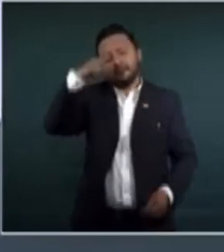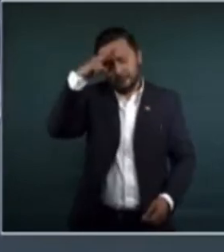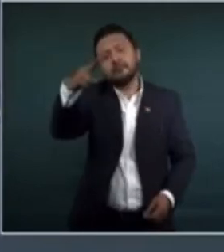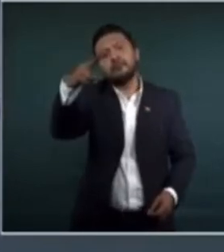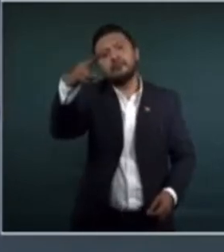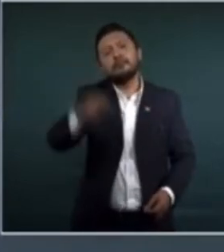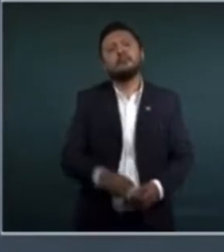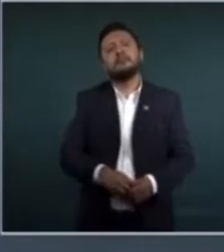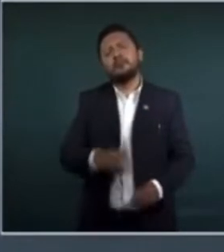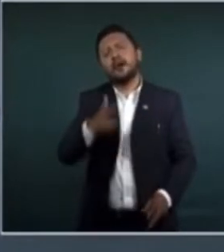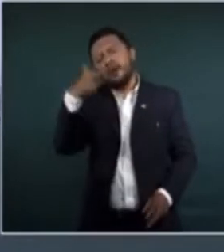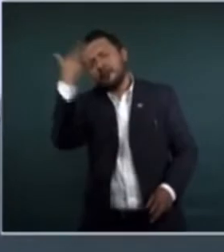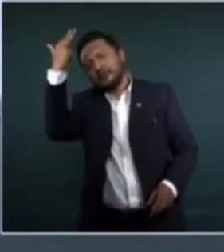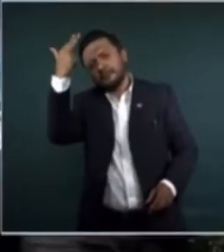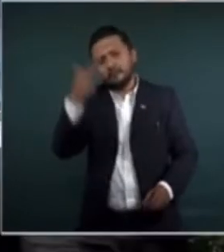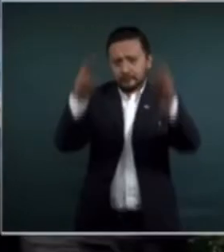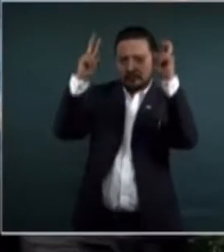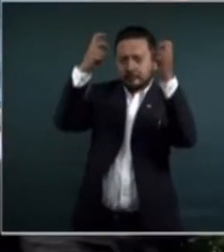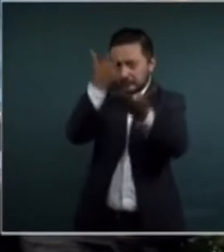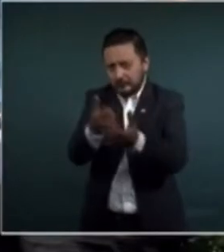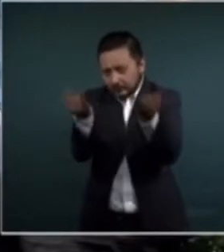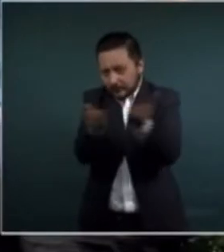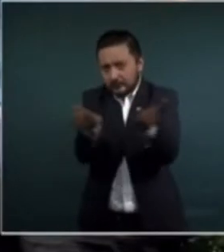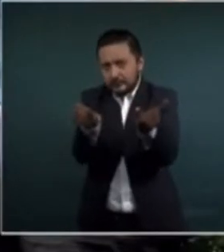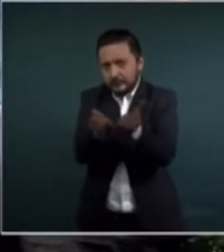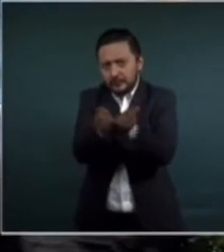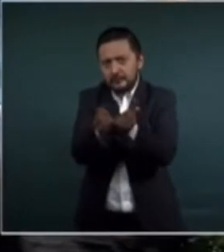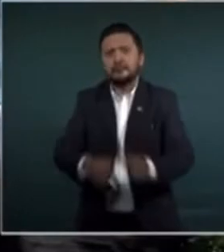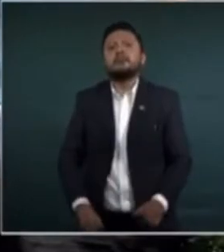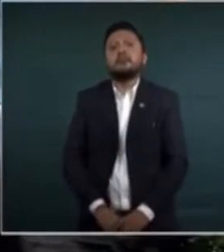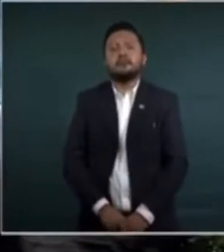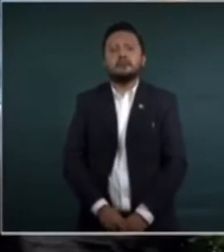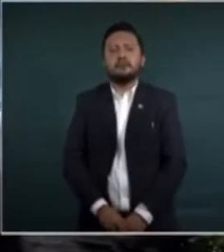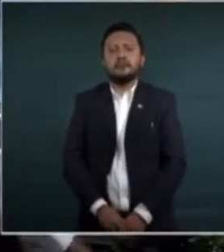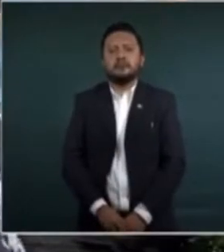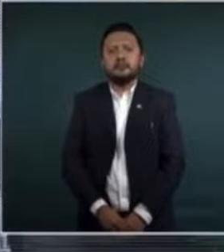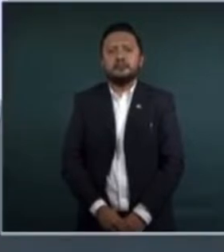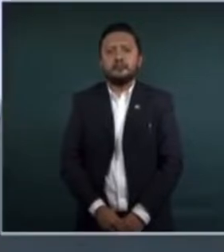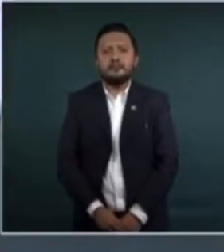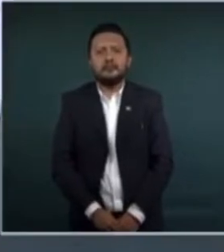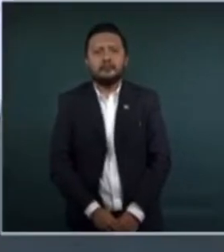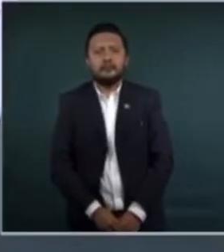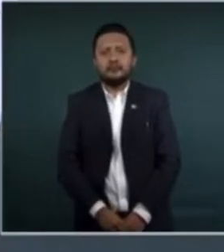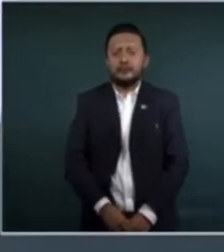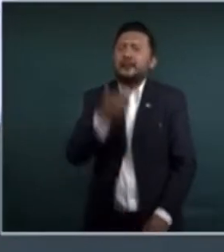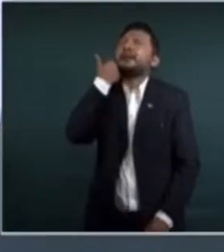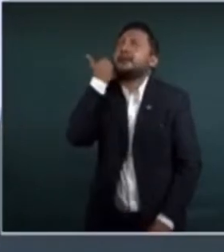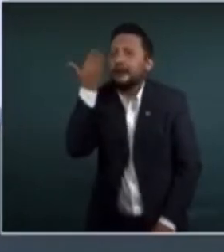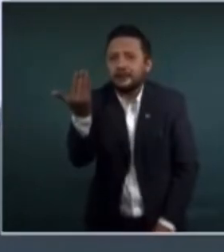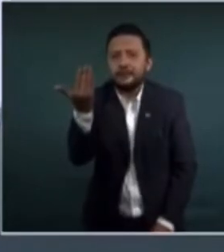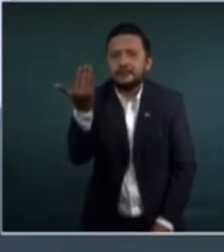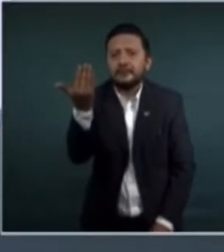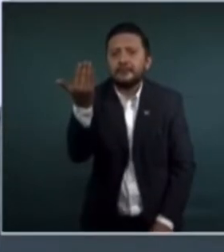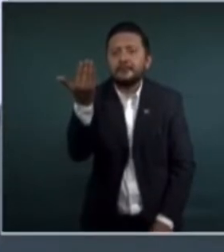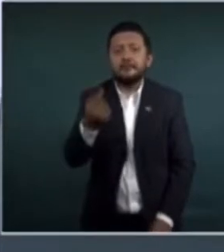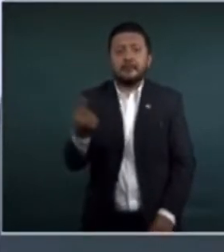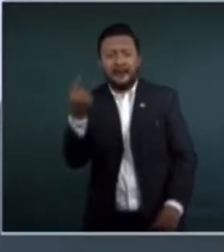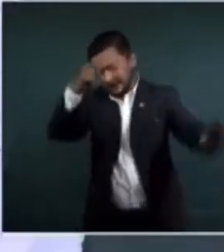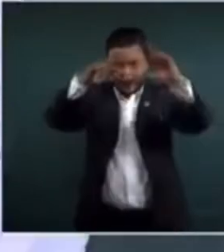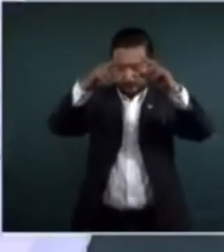acerca de la economía también pasa algo parecido quisieran que se